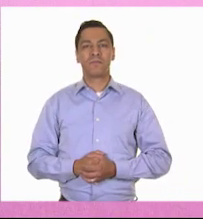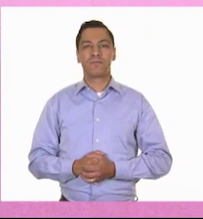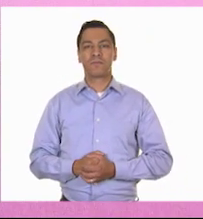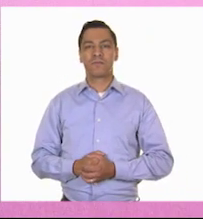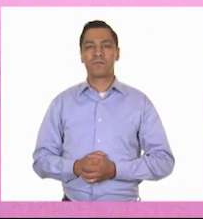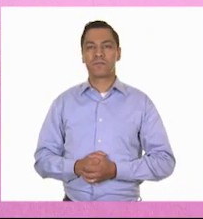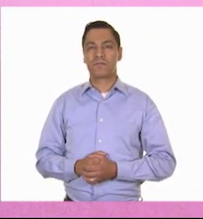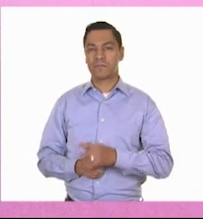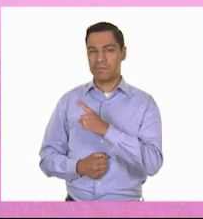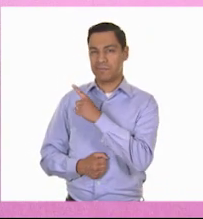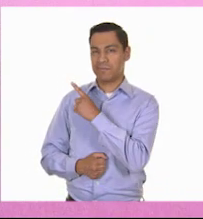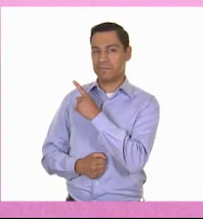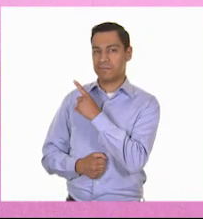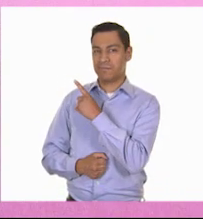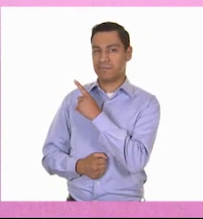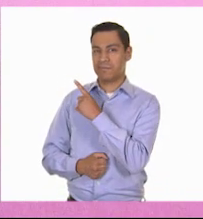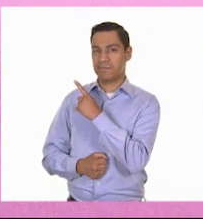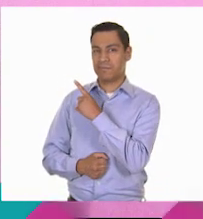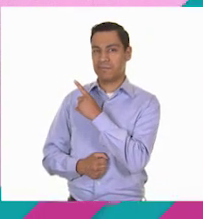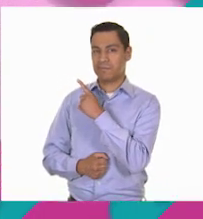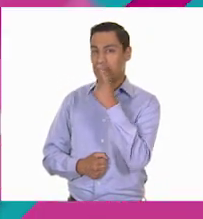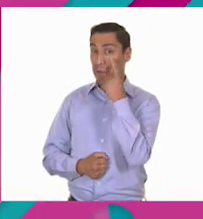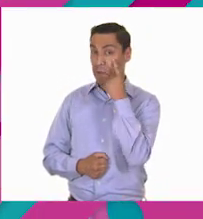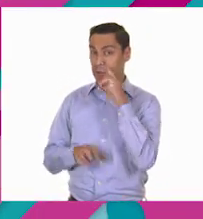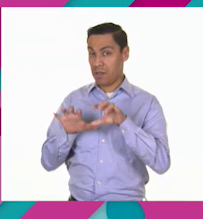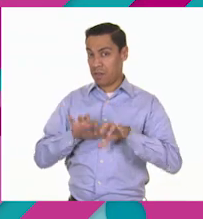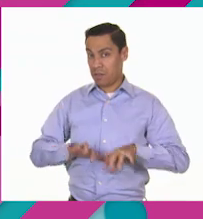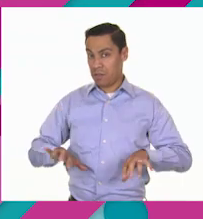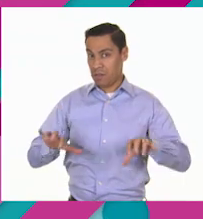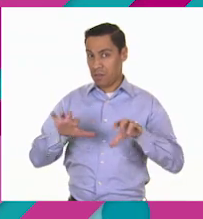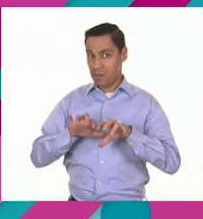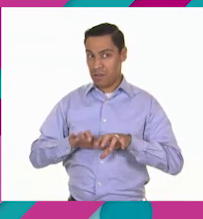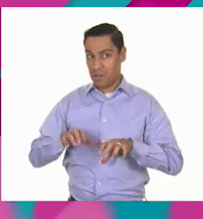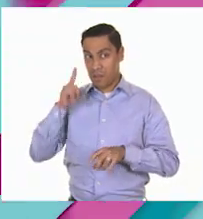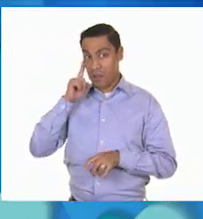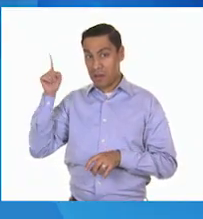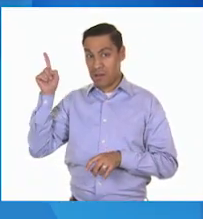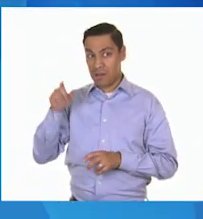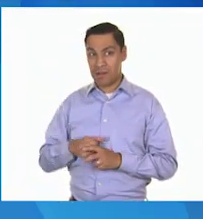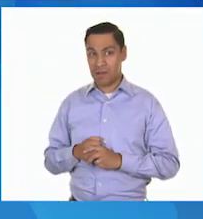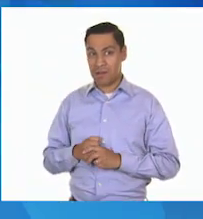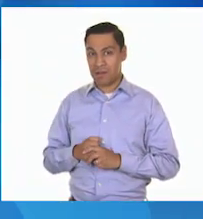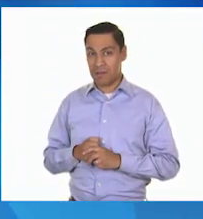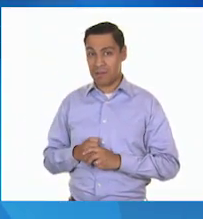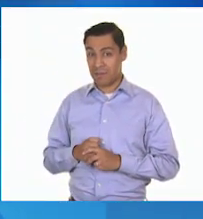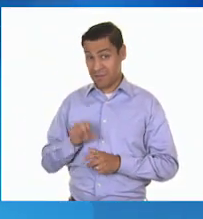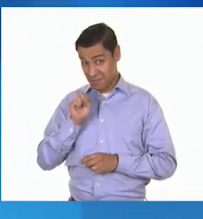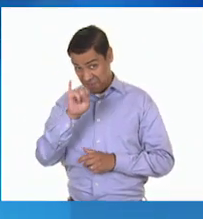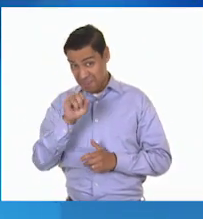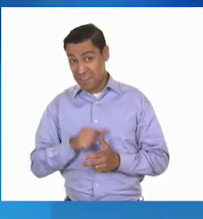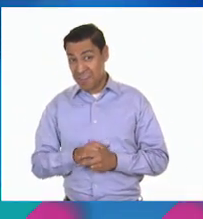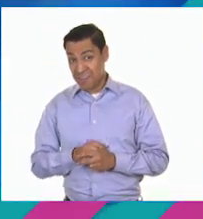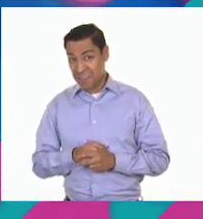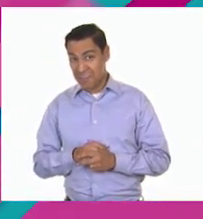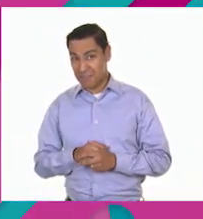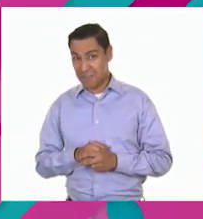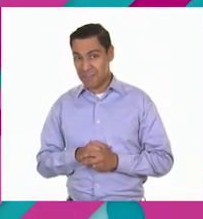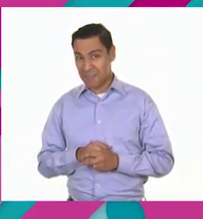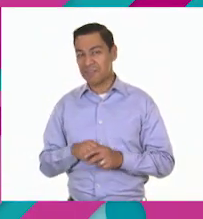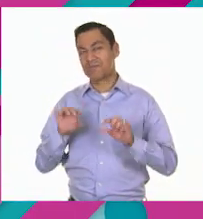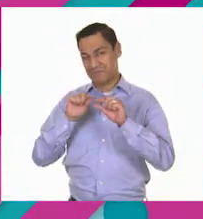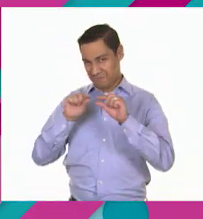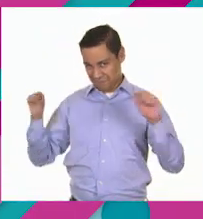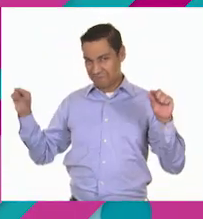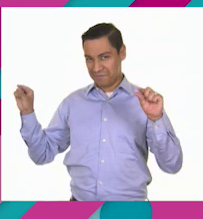como de pantalla de computadora. Vamos a unirlo. Esa, mira. Perfecto. Ahora yo voy a realizar